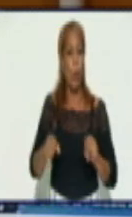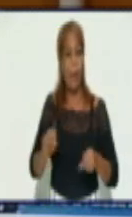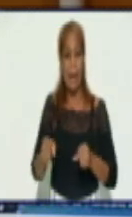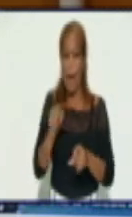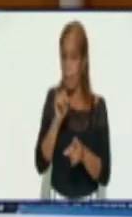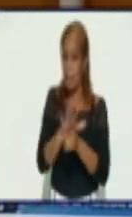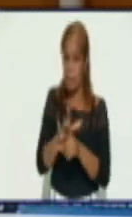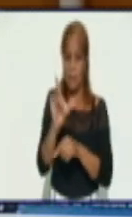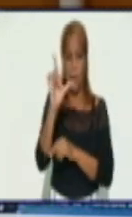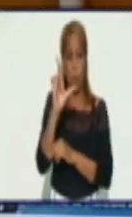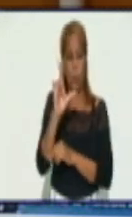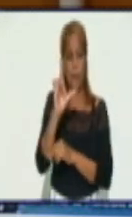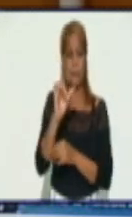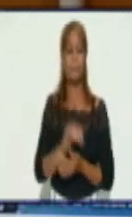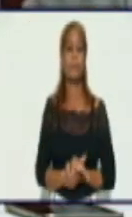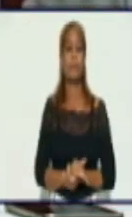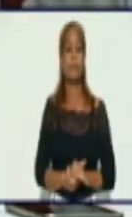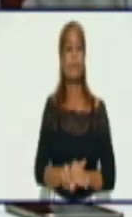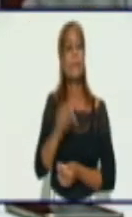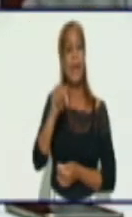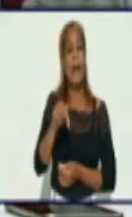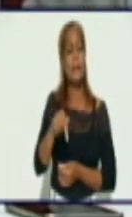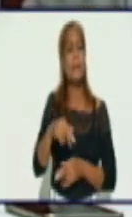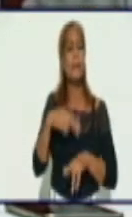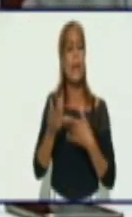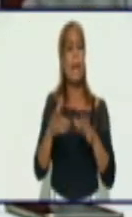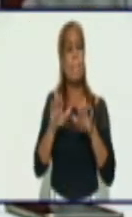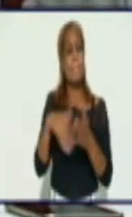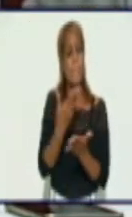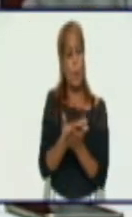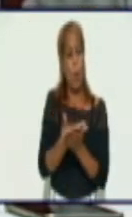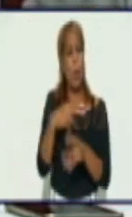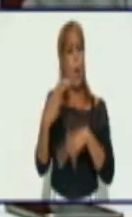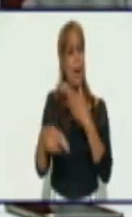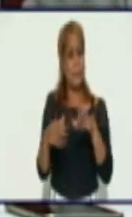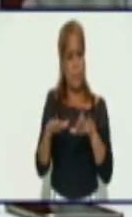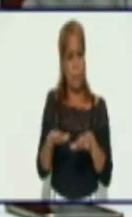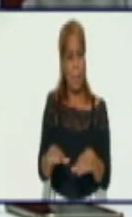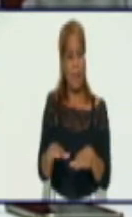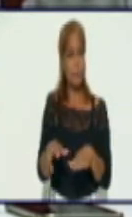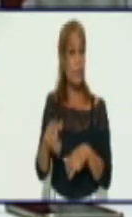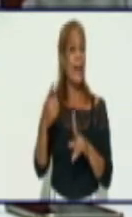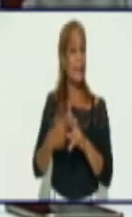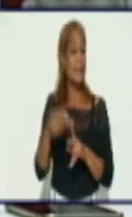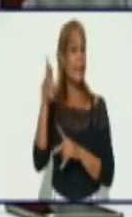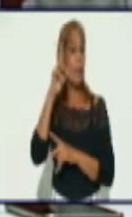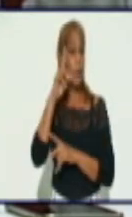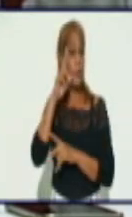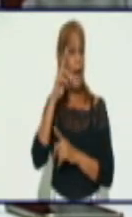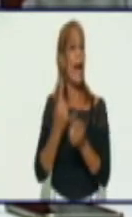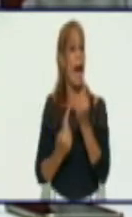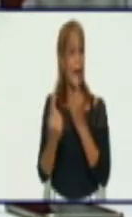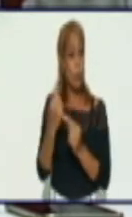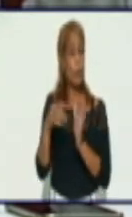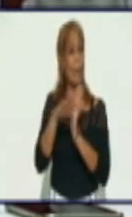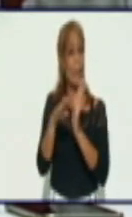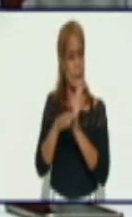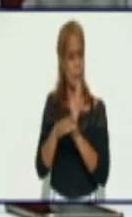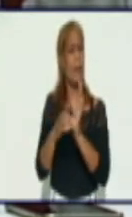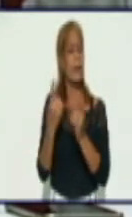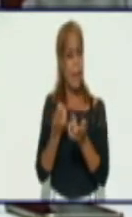del lunes aquí secretario le propongo hacer un alto en el camino recordar algunas de estas medidas que las fuimos anotando